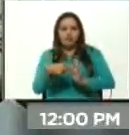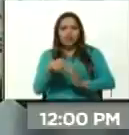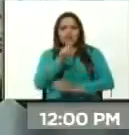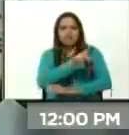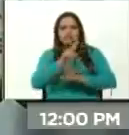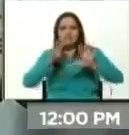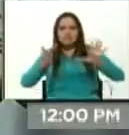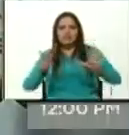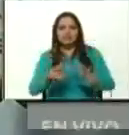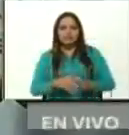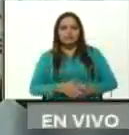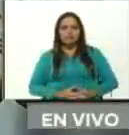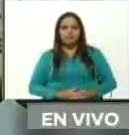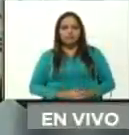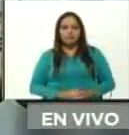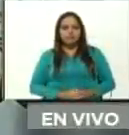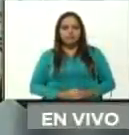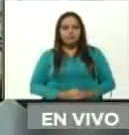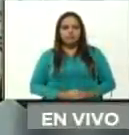2017.